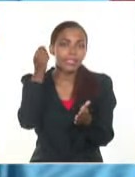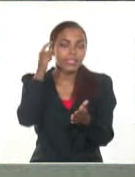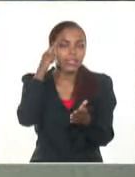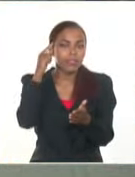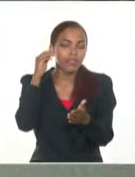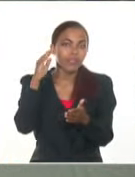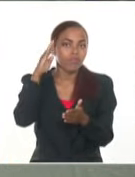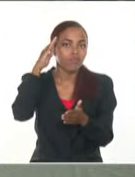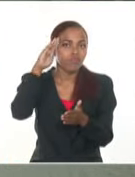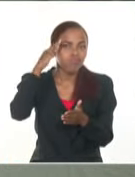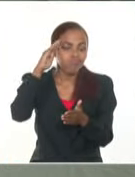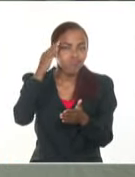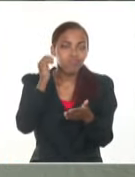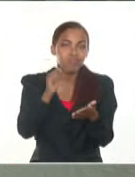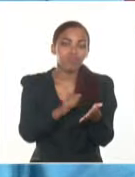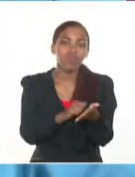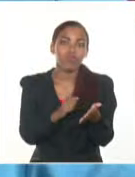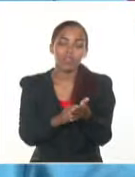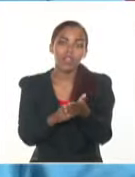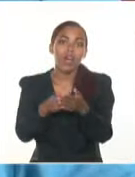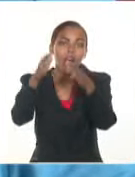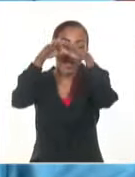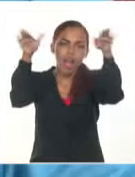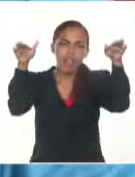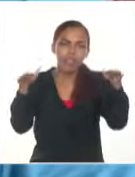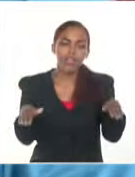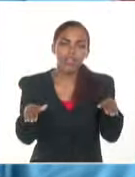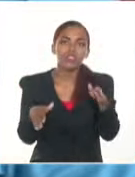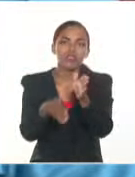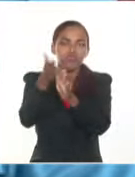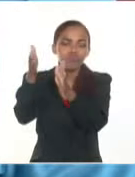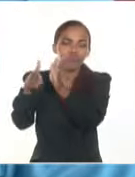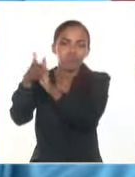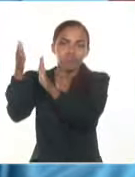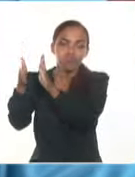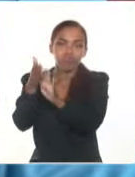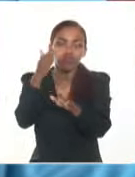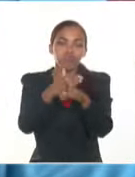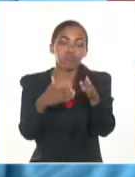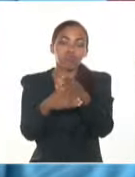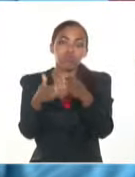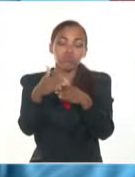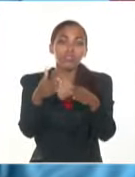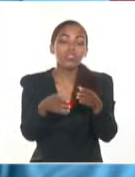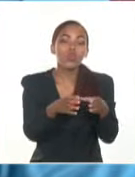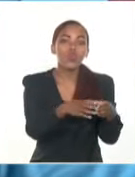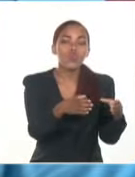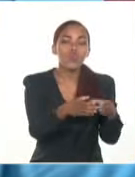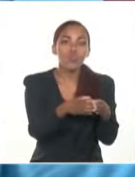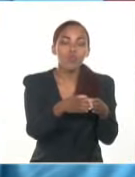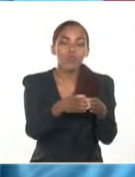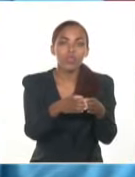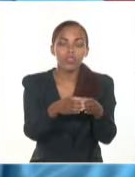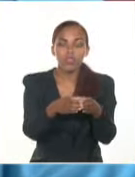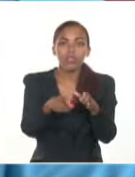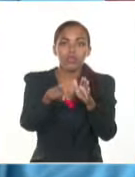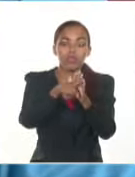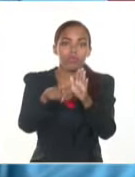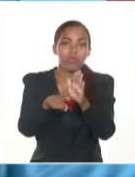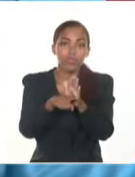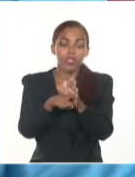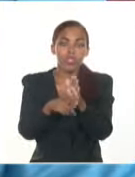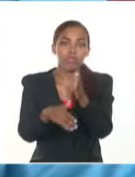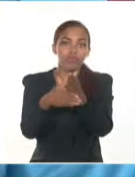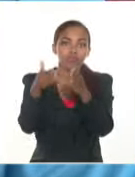condiciones que está, que la unidad no se moja. La brigada de construcción nos apoyó bastante, y en un tiempo prácticamente récord